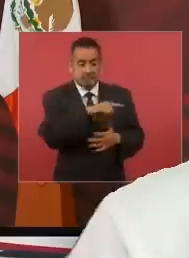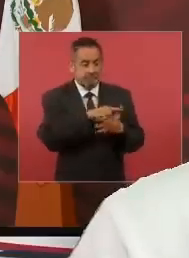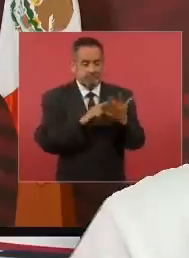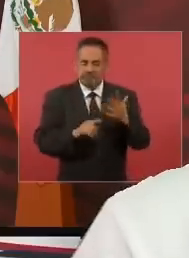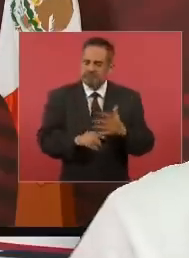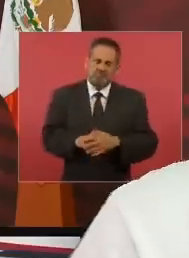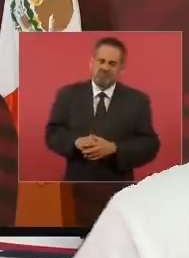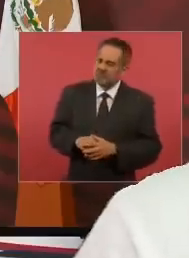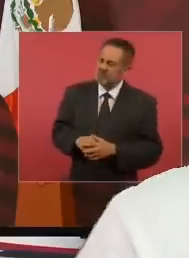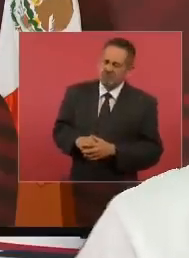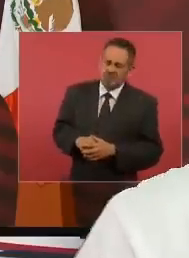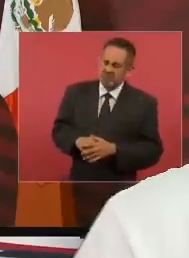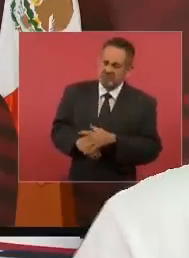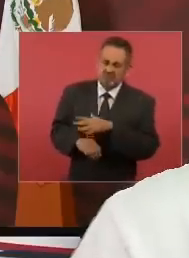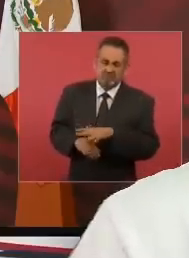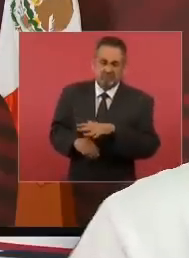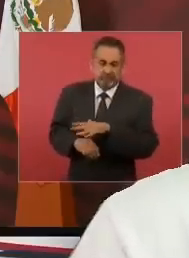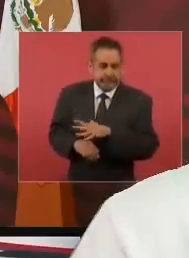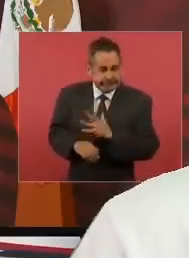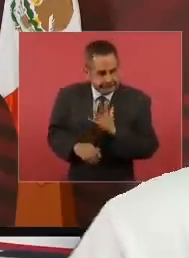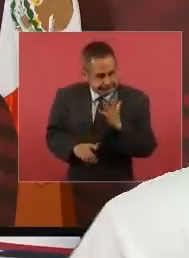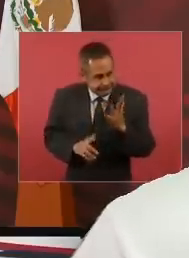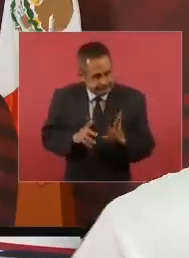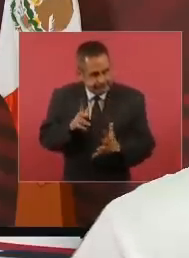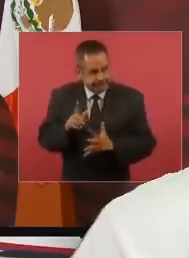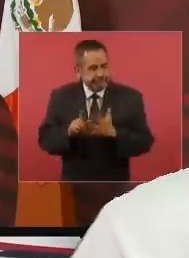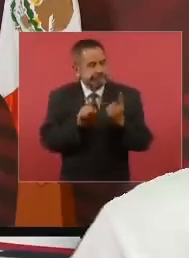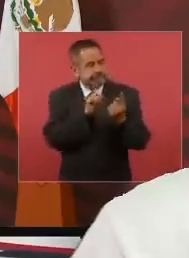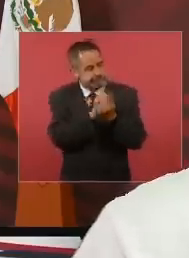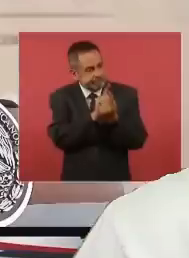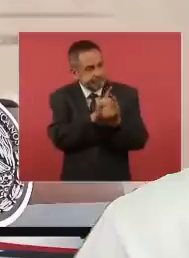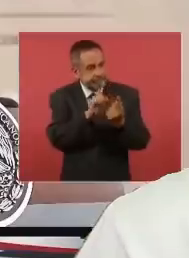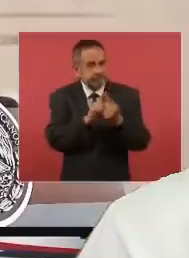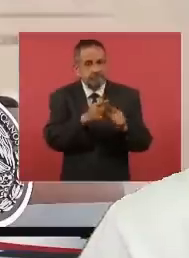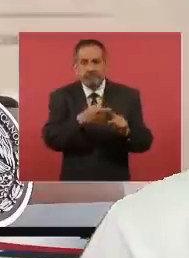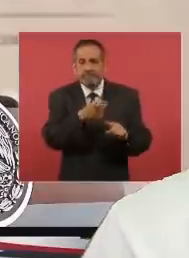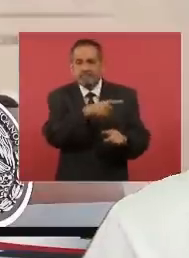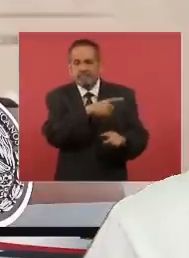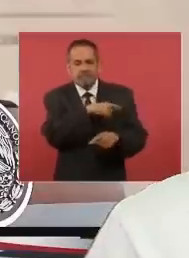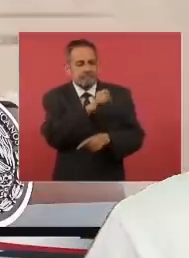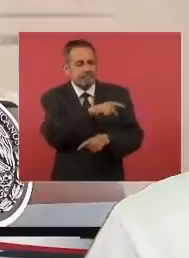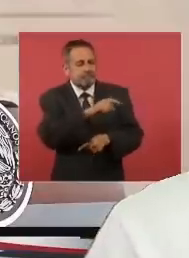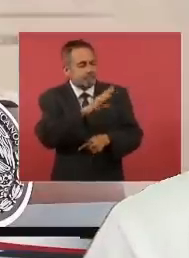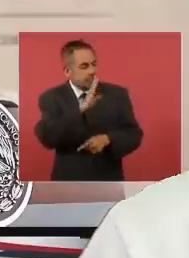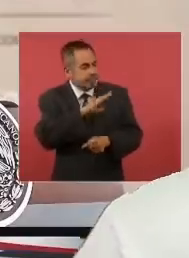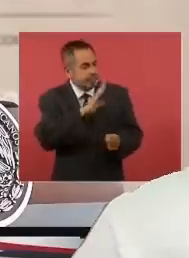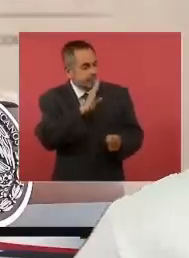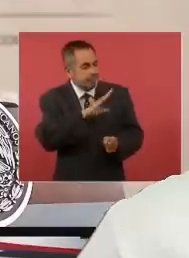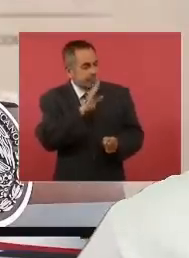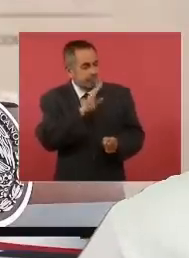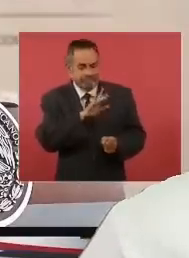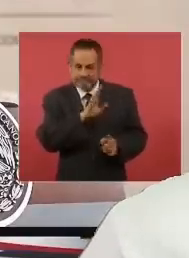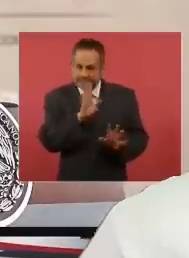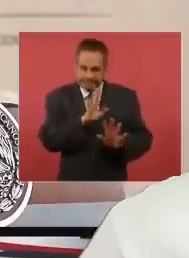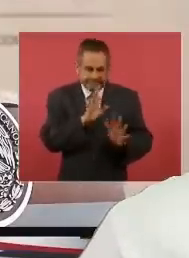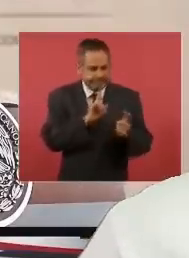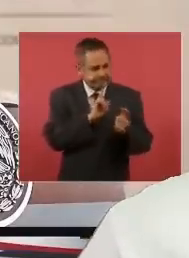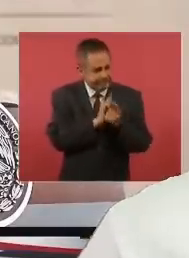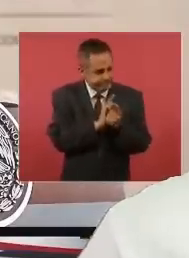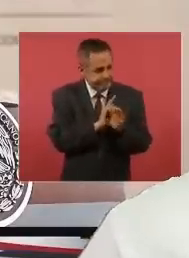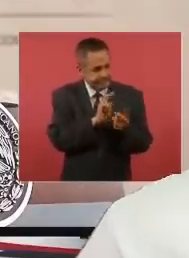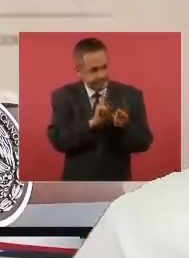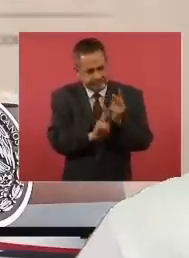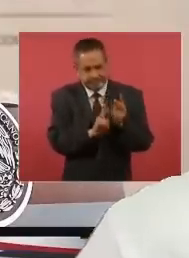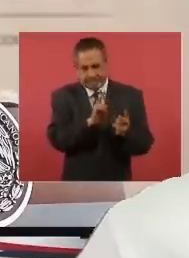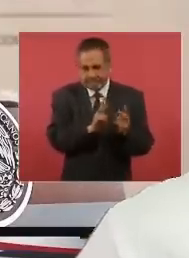públicamente que intervino para tratar de gestionar el fallo de los ministros de la suprema corte de justicia de la nación en favor de mantener la